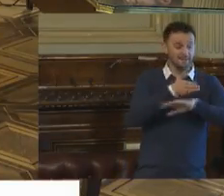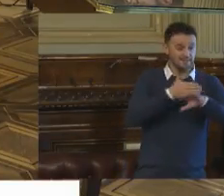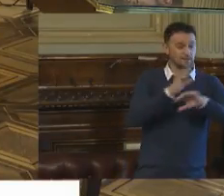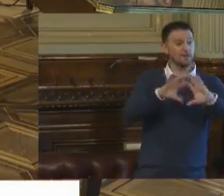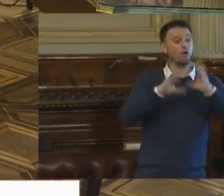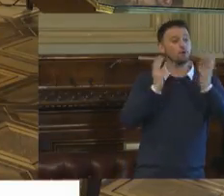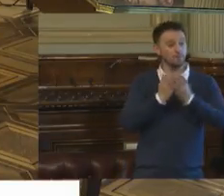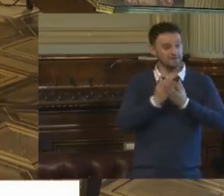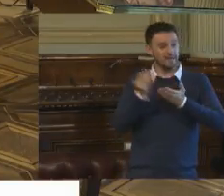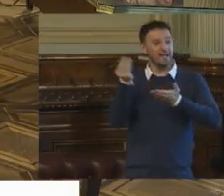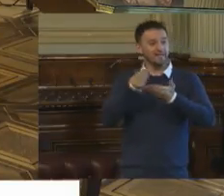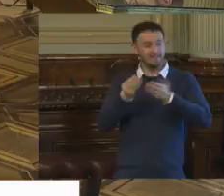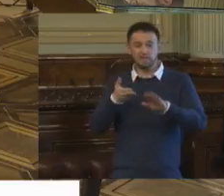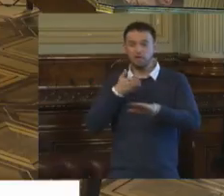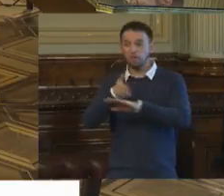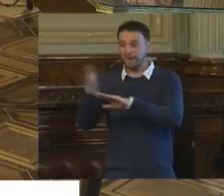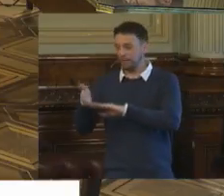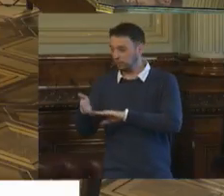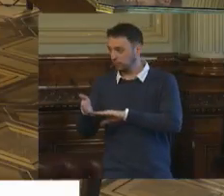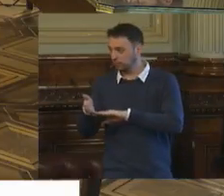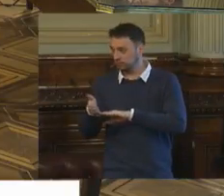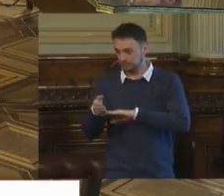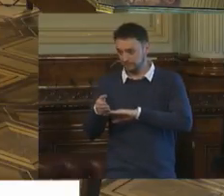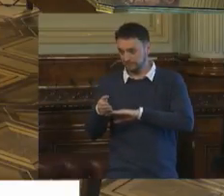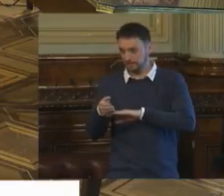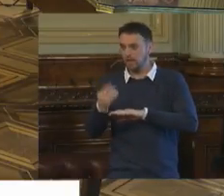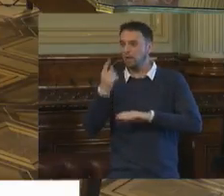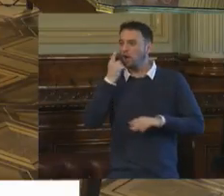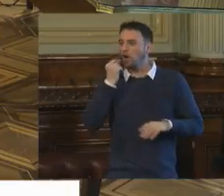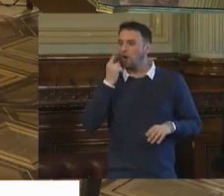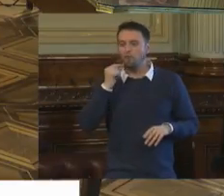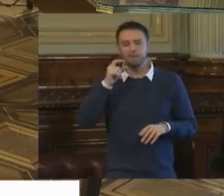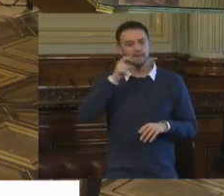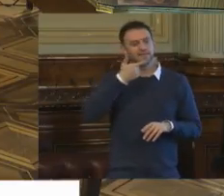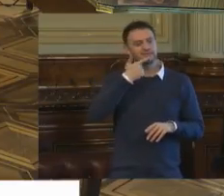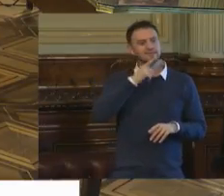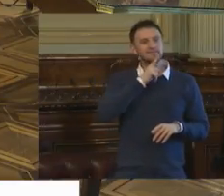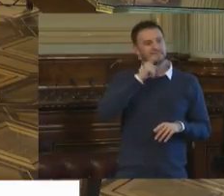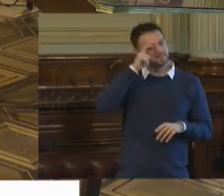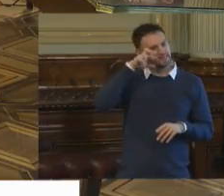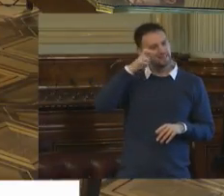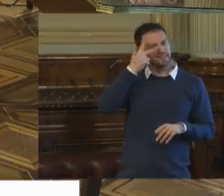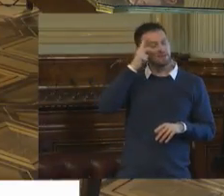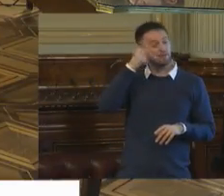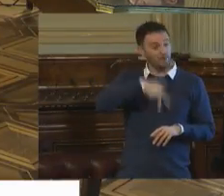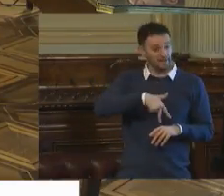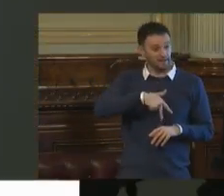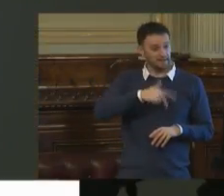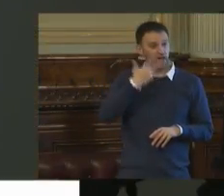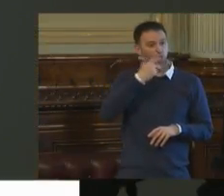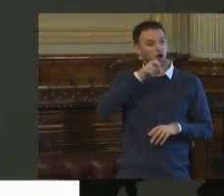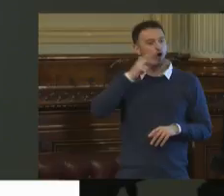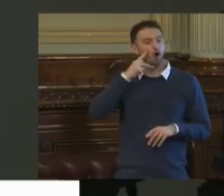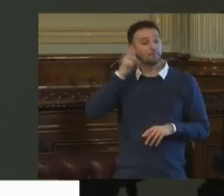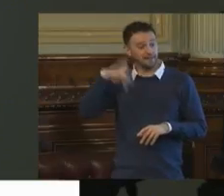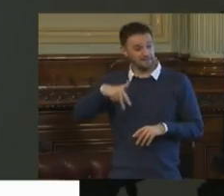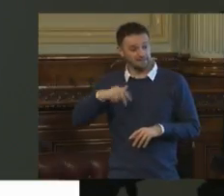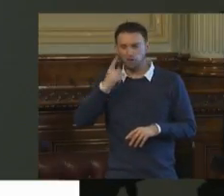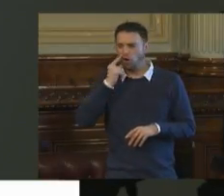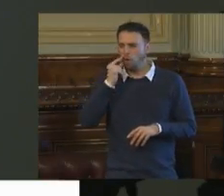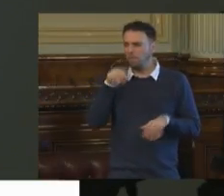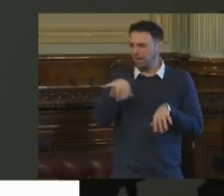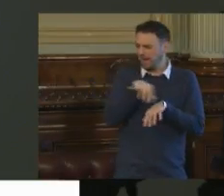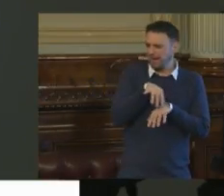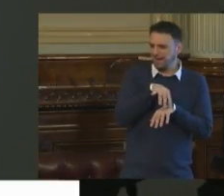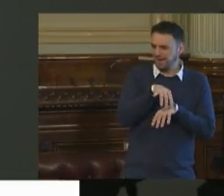universal y diseño para todos y dice dos puntos de como stephen hawking llegó al espacio el sueño